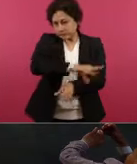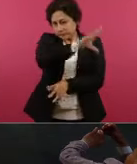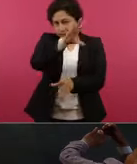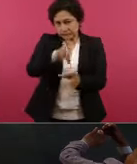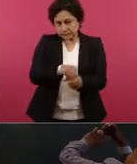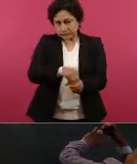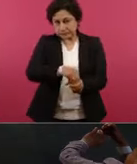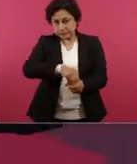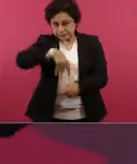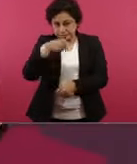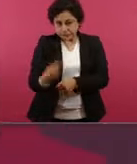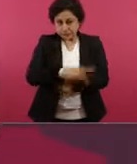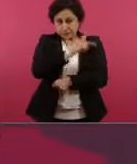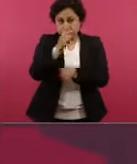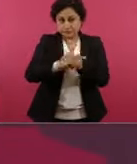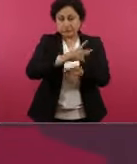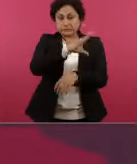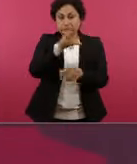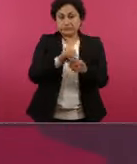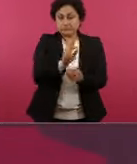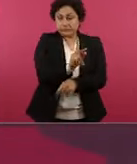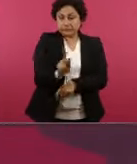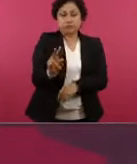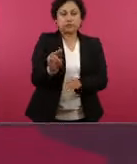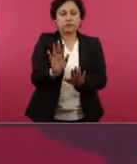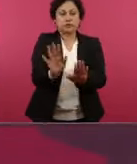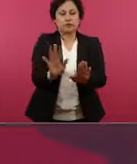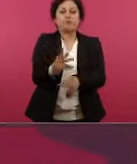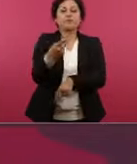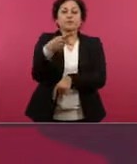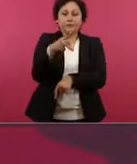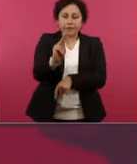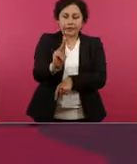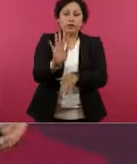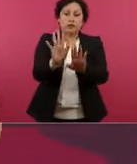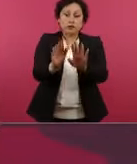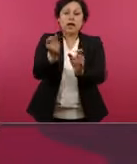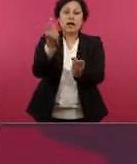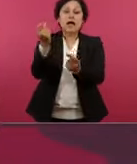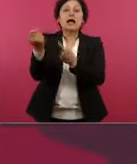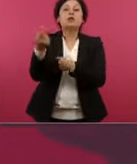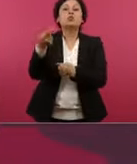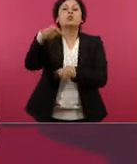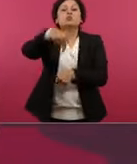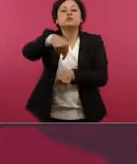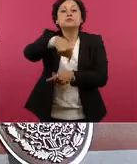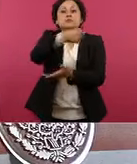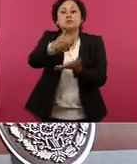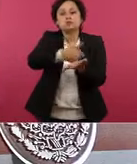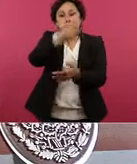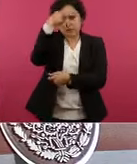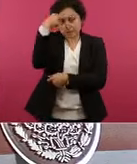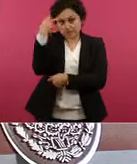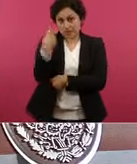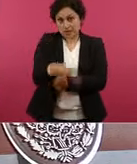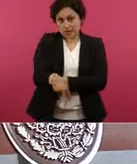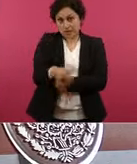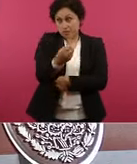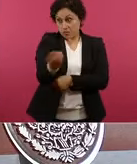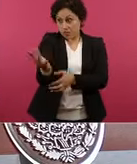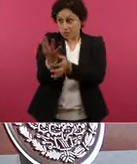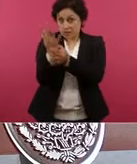no todos, pero los que están aquí en la capital, que se hacen llamar